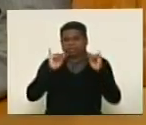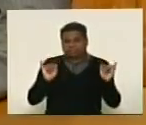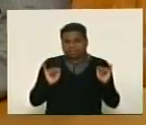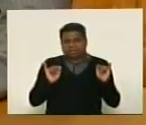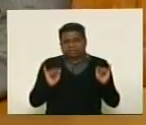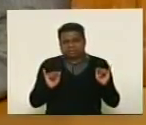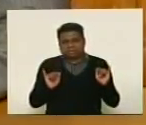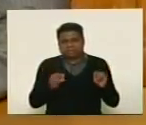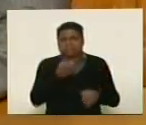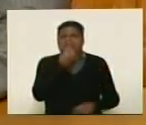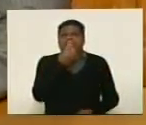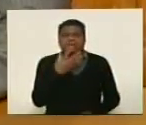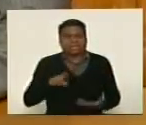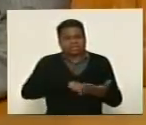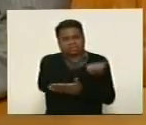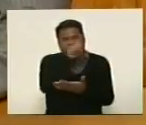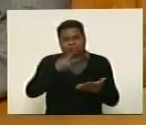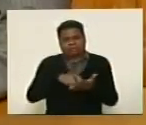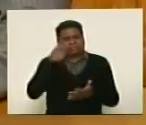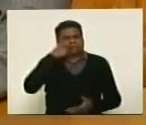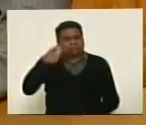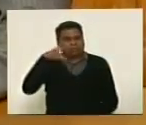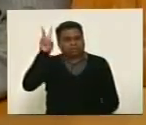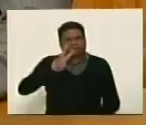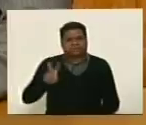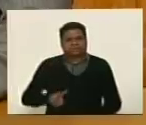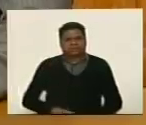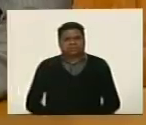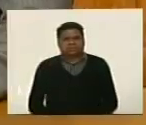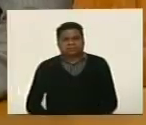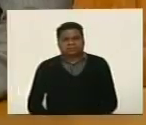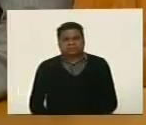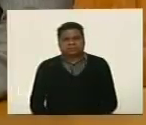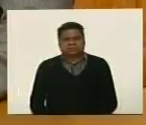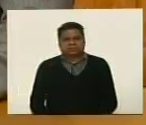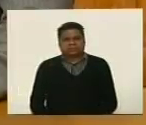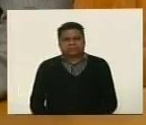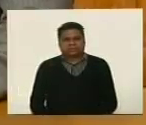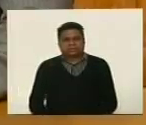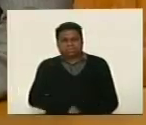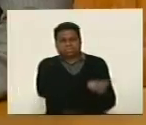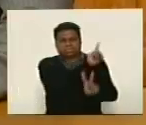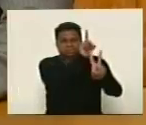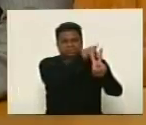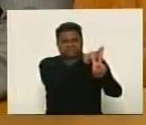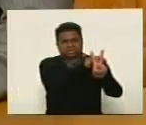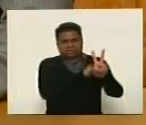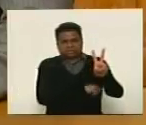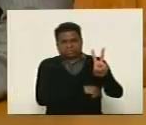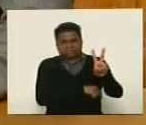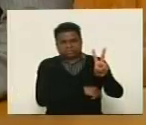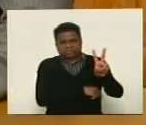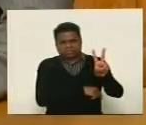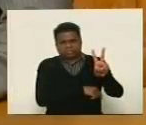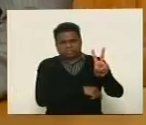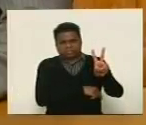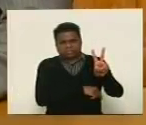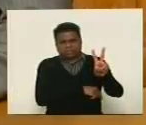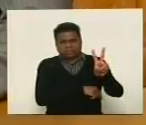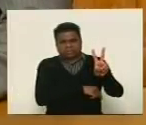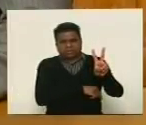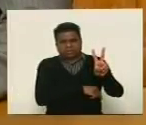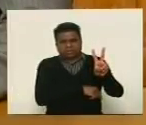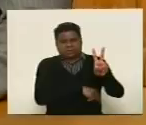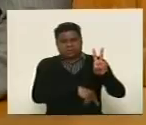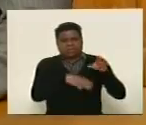del bienestar general del pueblo venezolano. Segundo, crear una comisión para el desarrollo normativa